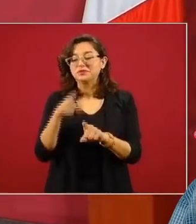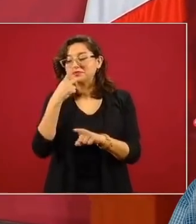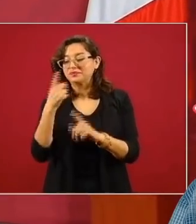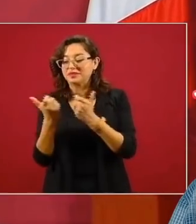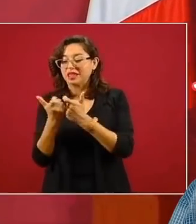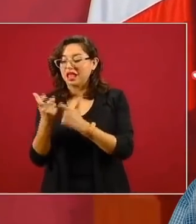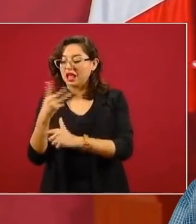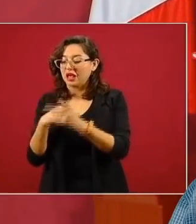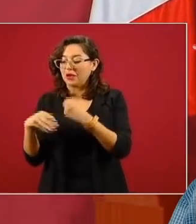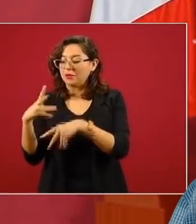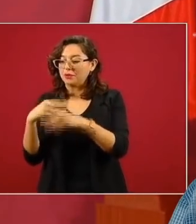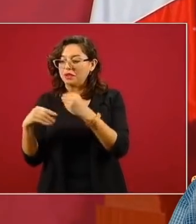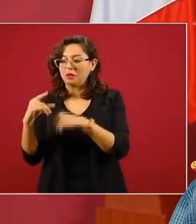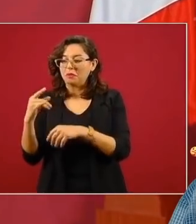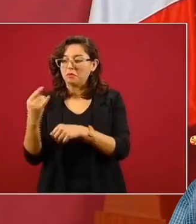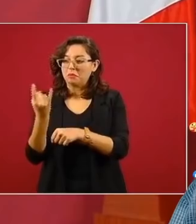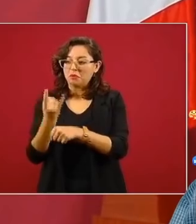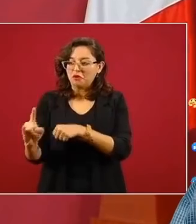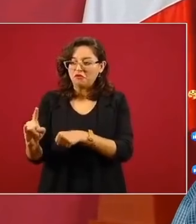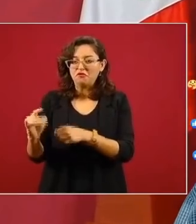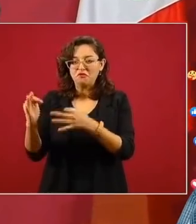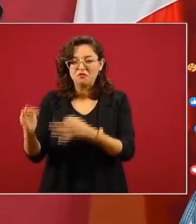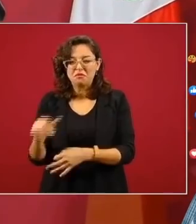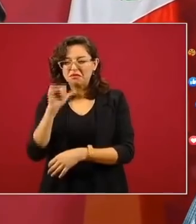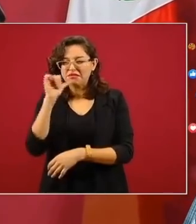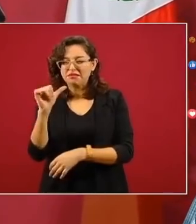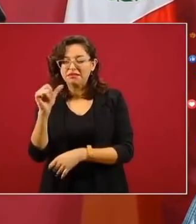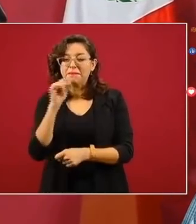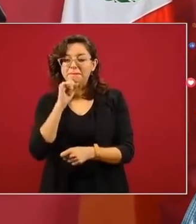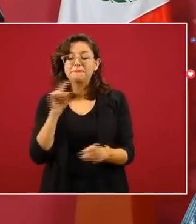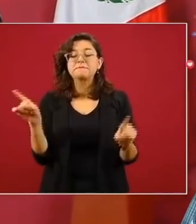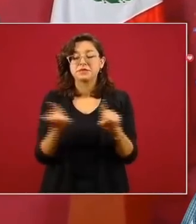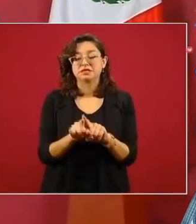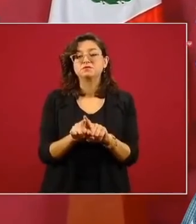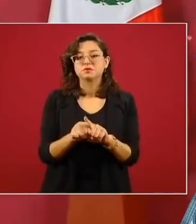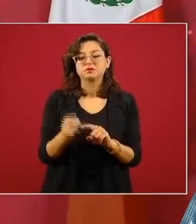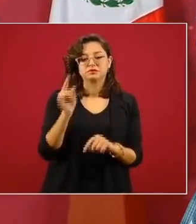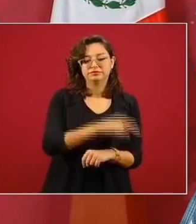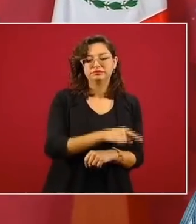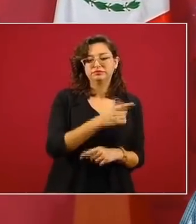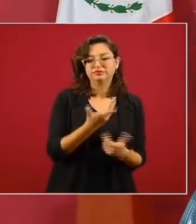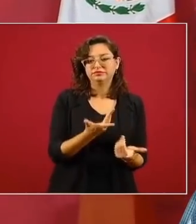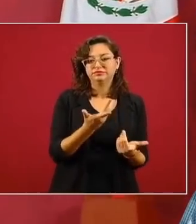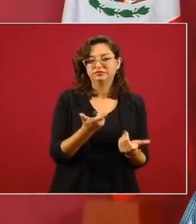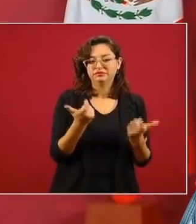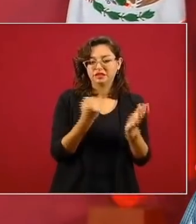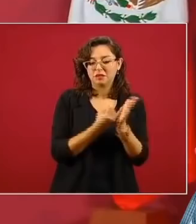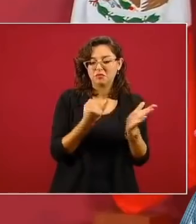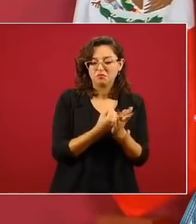así se creó un sistema fiscal informal en